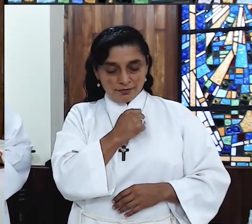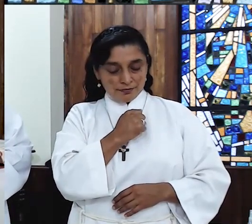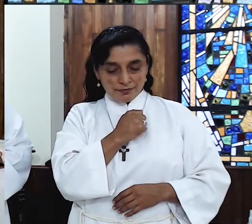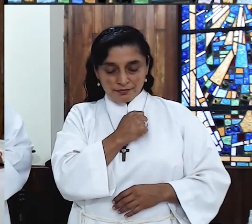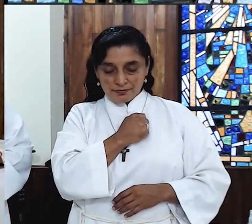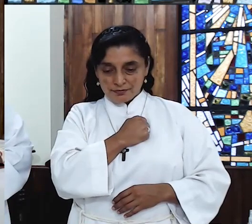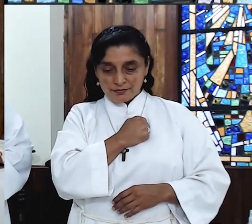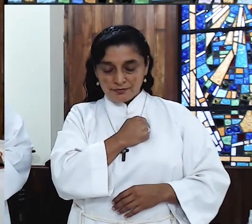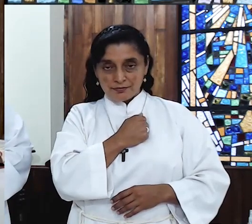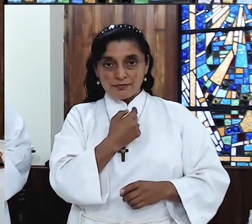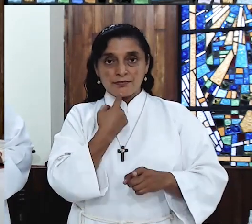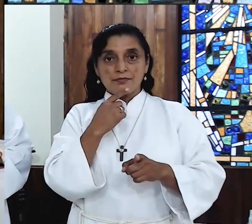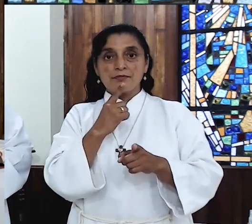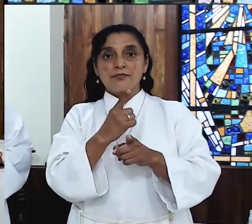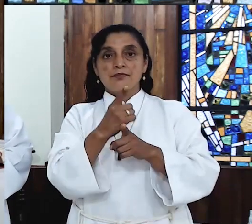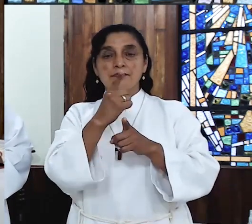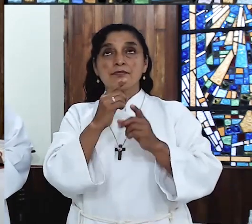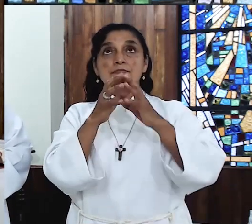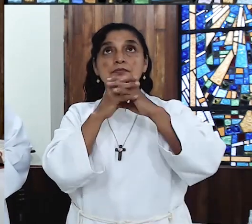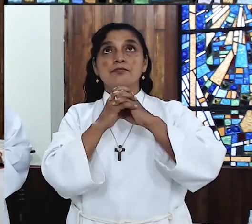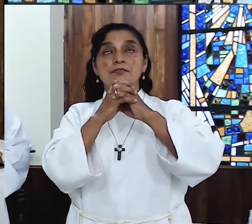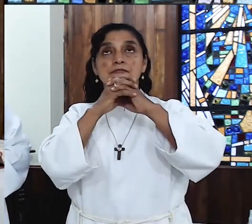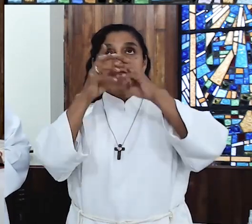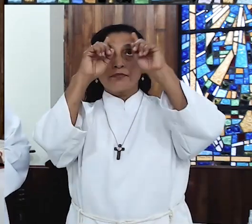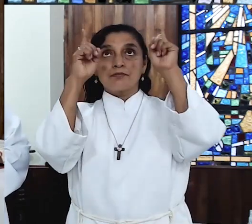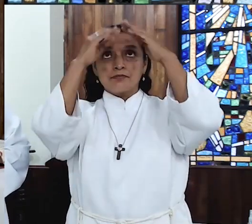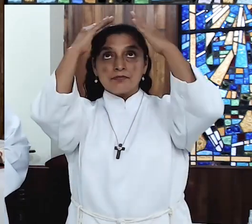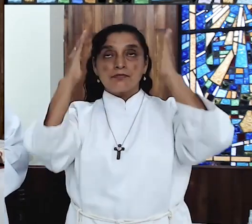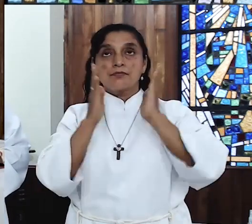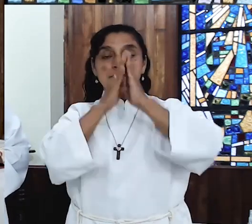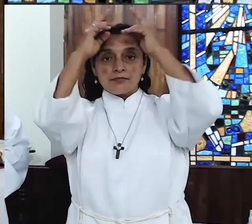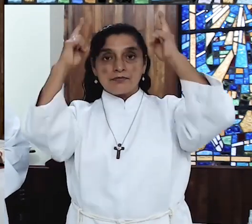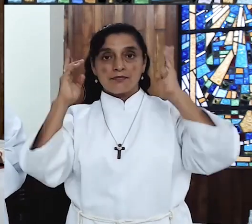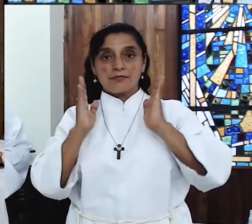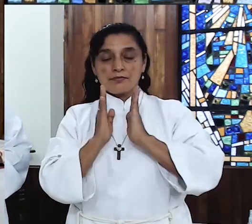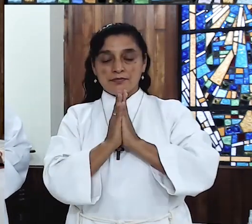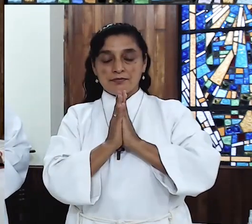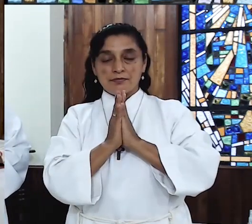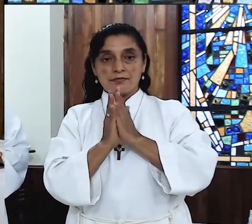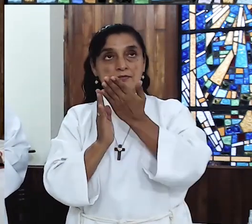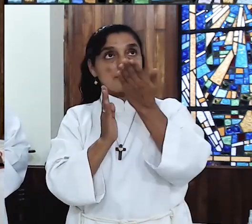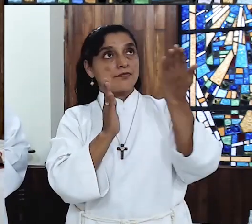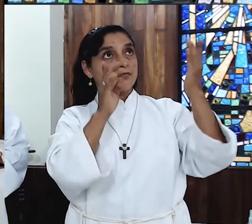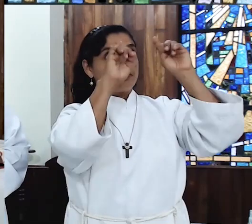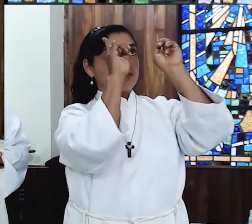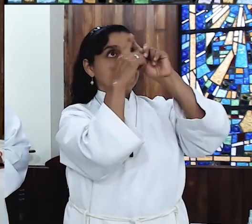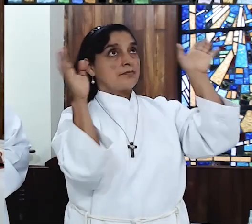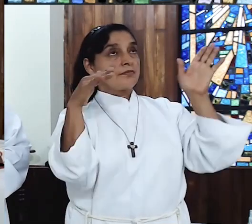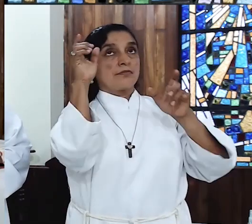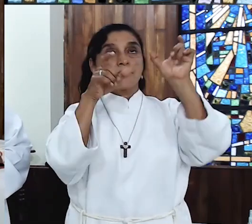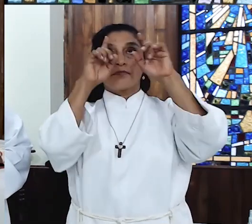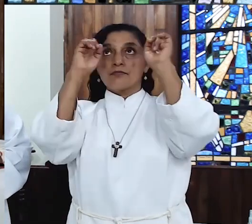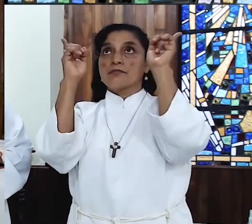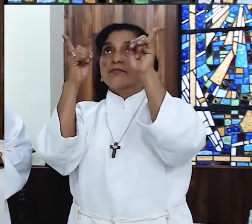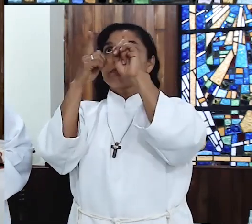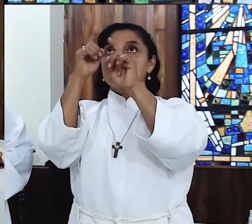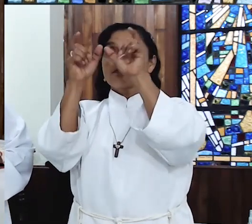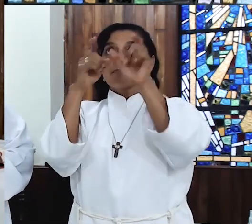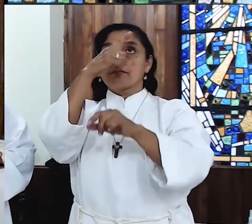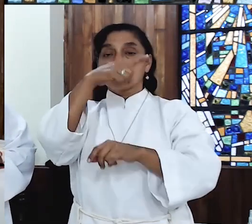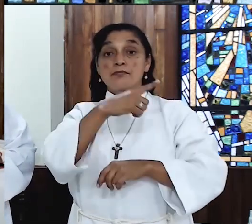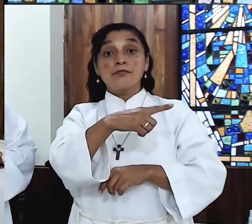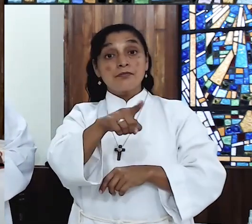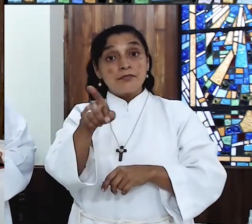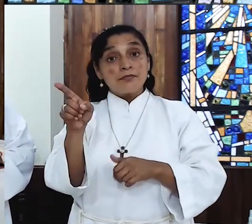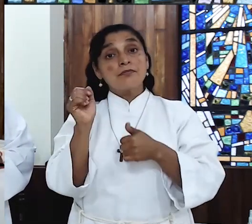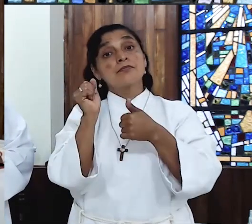culpa, por mi gran culpa. Por eso ruego a Santa María, siempre Virgen, a los ángeles, a los